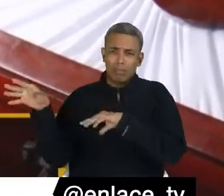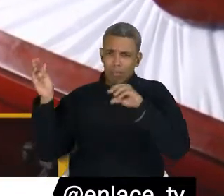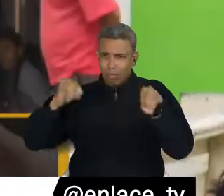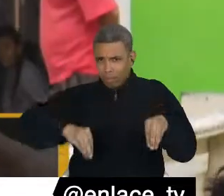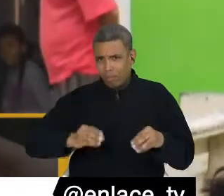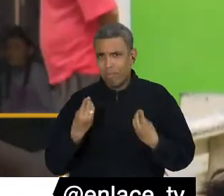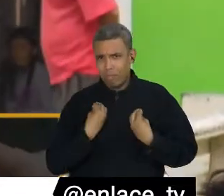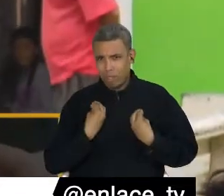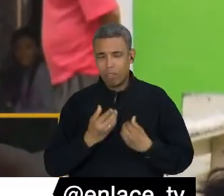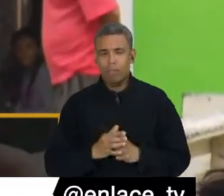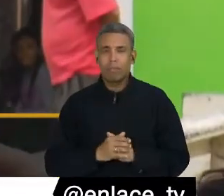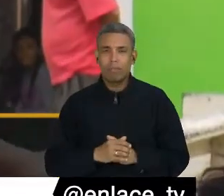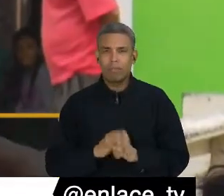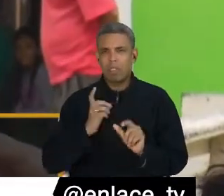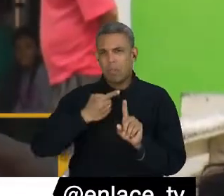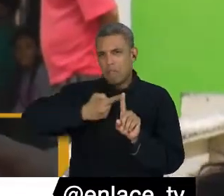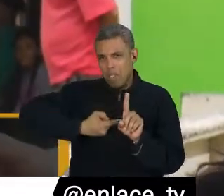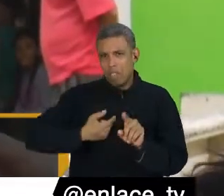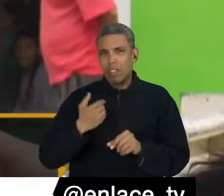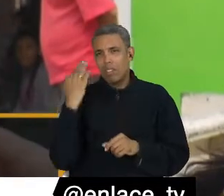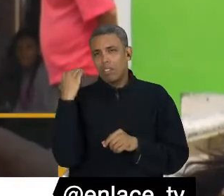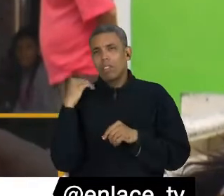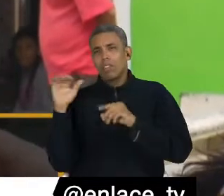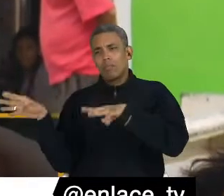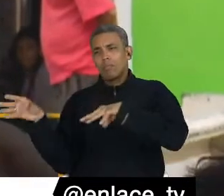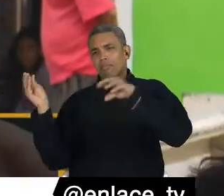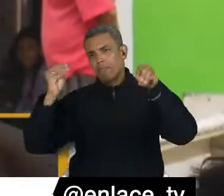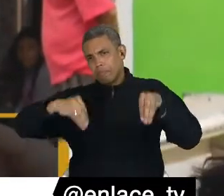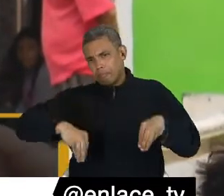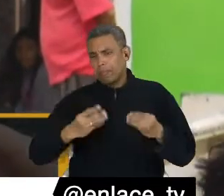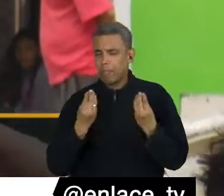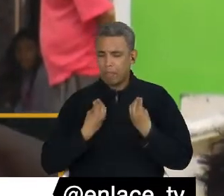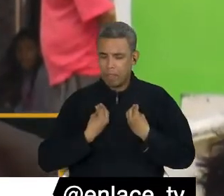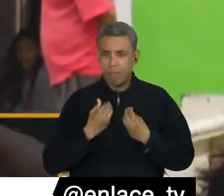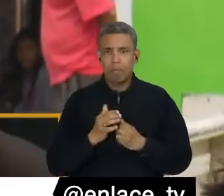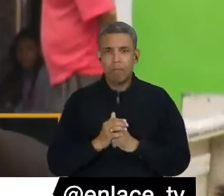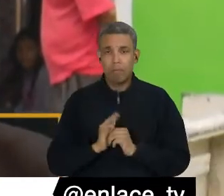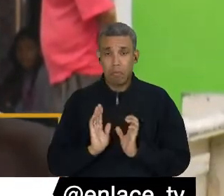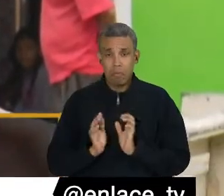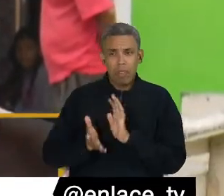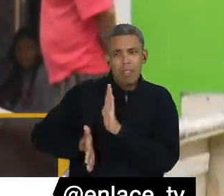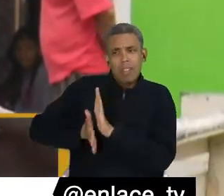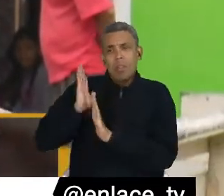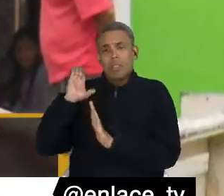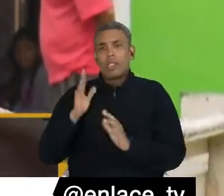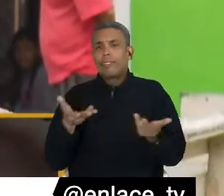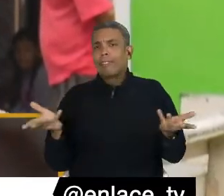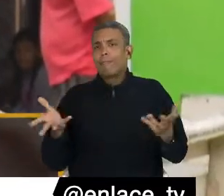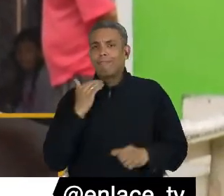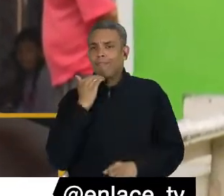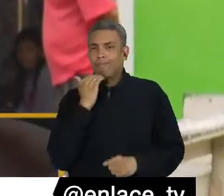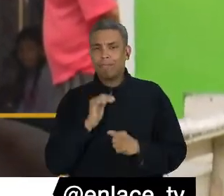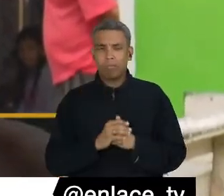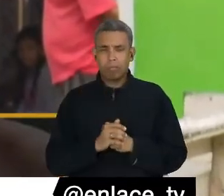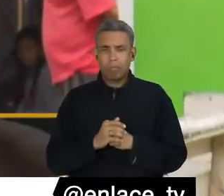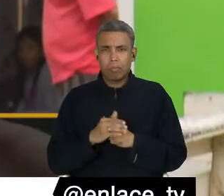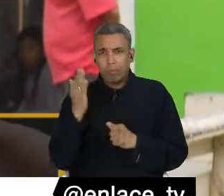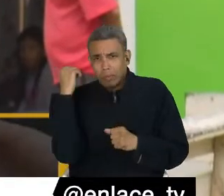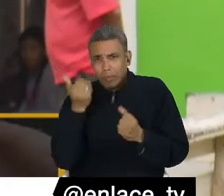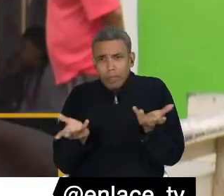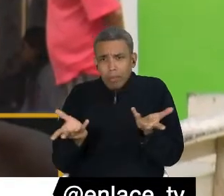Medio. Hace un mes él se salió, pero no supimos para dónde y ayer en la